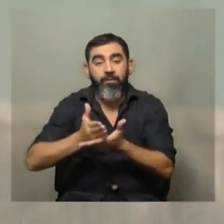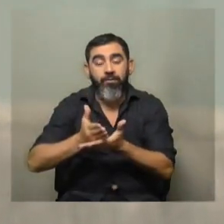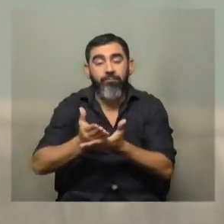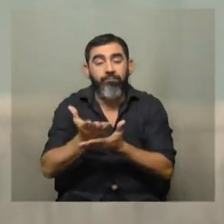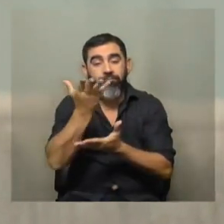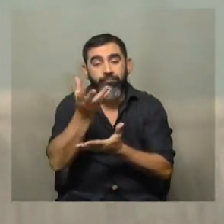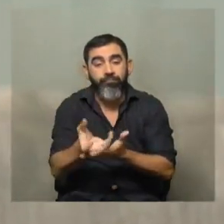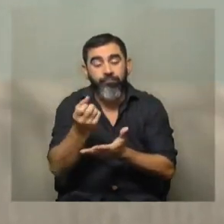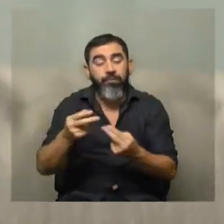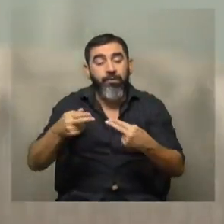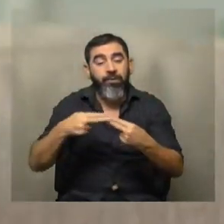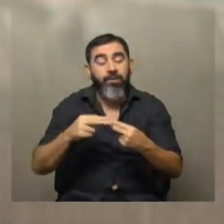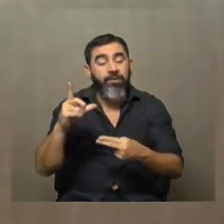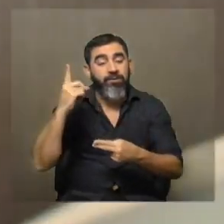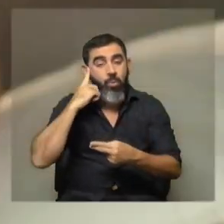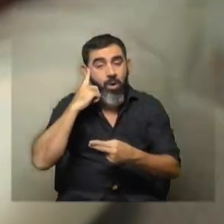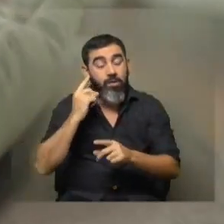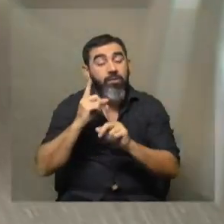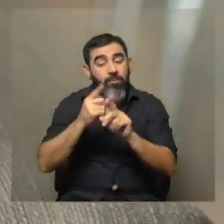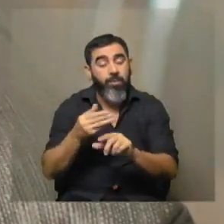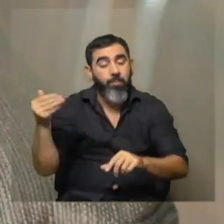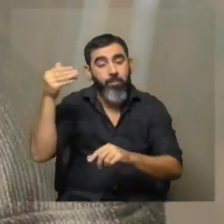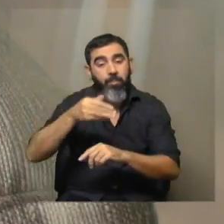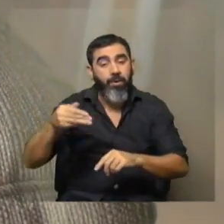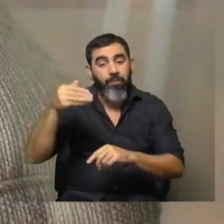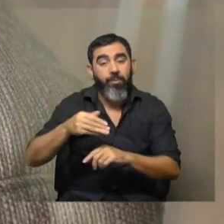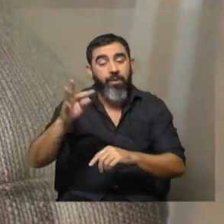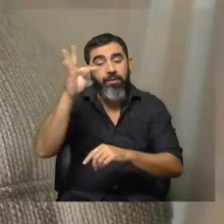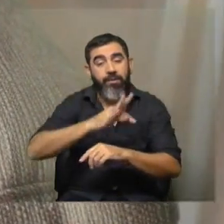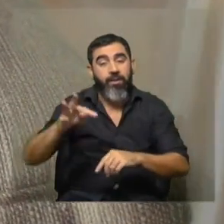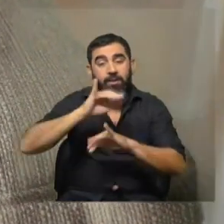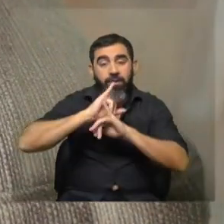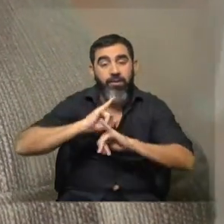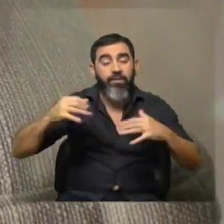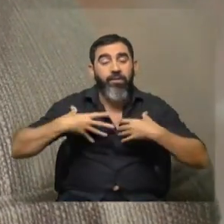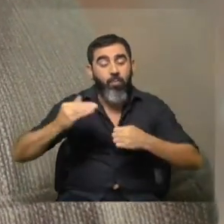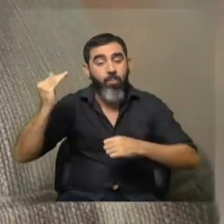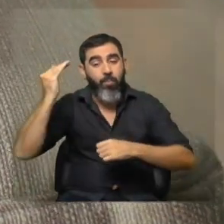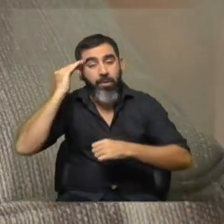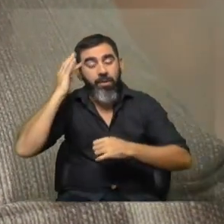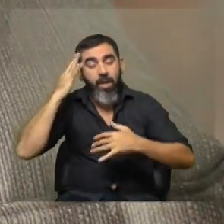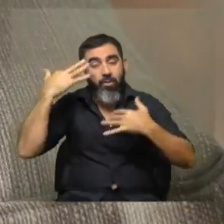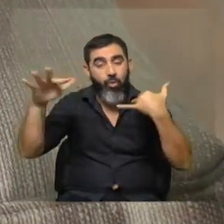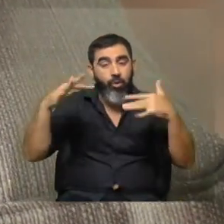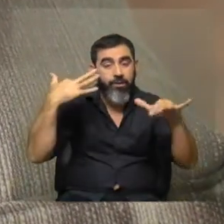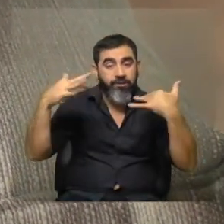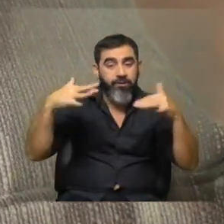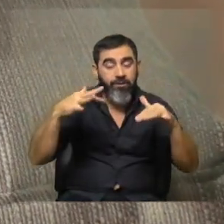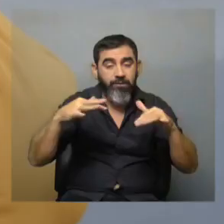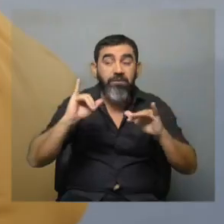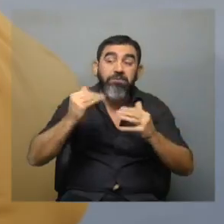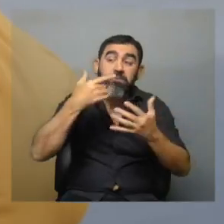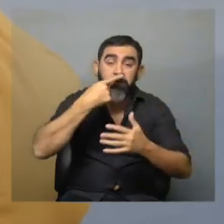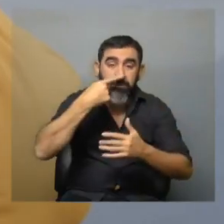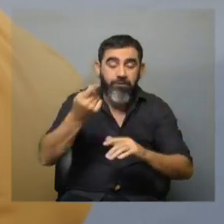de gigas para el celular. Además, podrán participar en un taller de promoción de salud mental para adolescencia y juventud si así lo